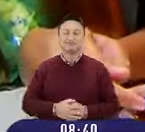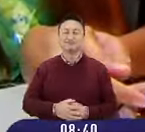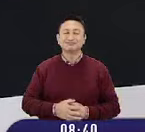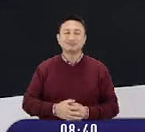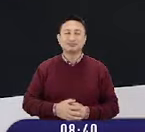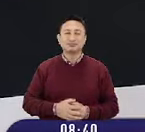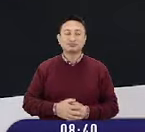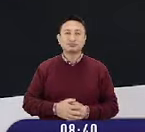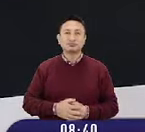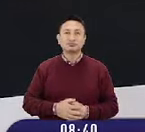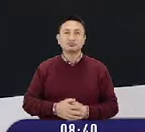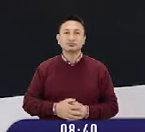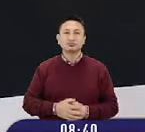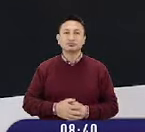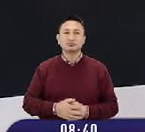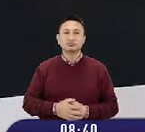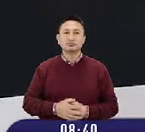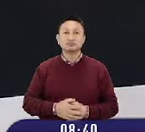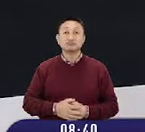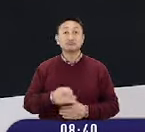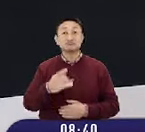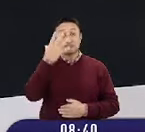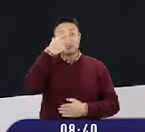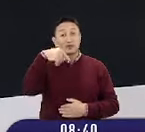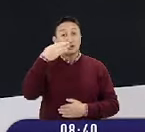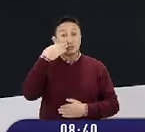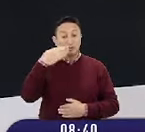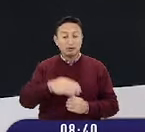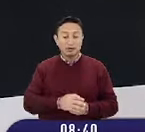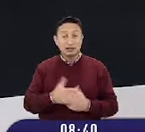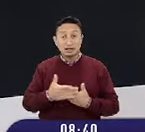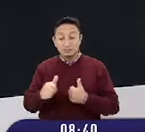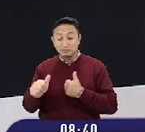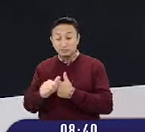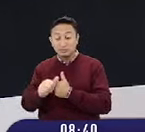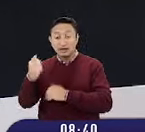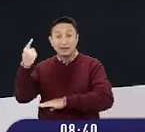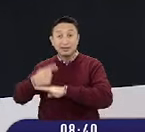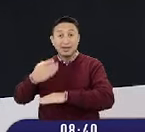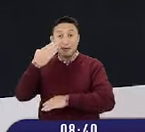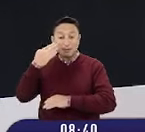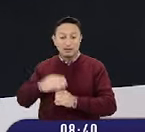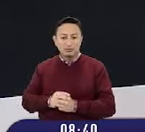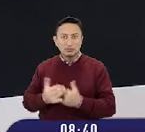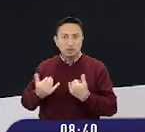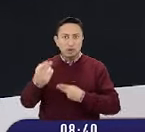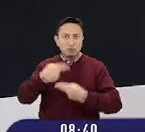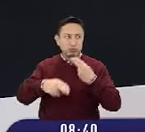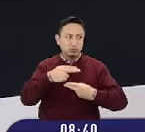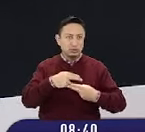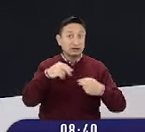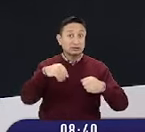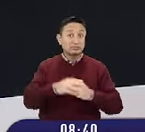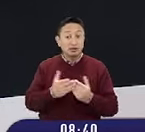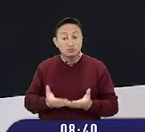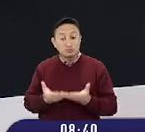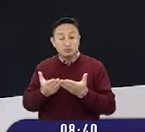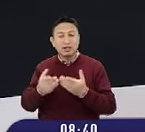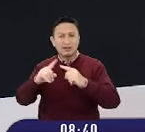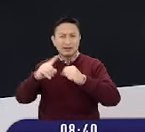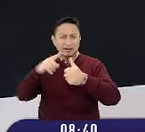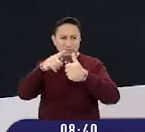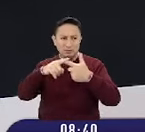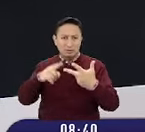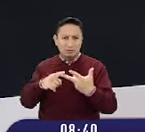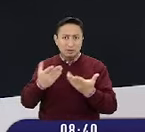Morán. Qué lindo es el amor de la madre, y a las puertas de celebrar su día, el comercio se mueve con la finalidad de ofrecer varias opciones